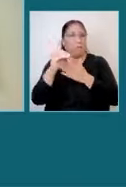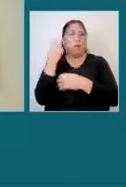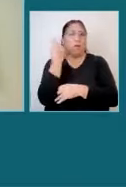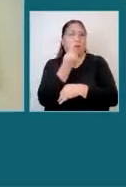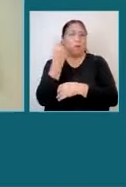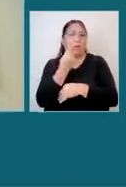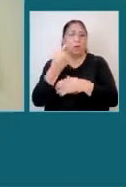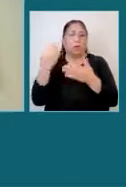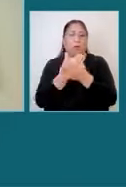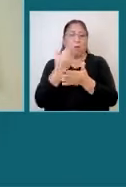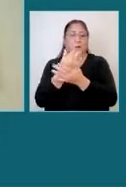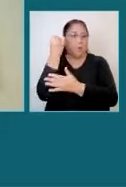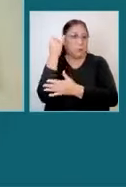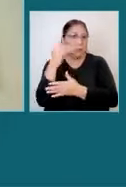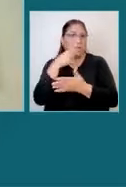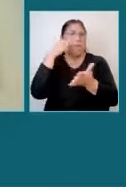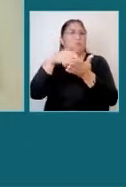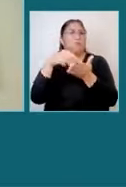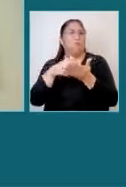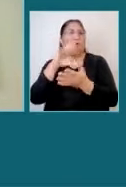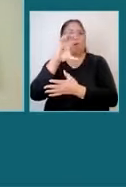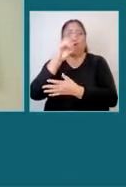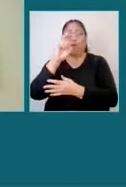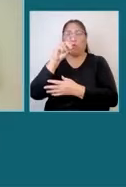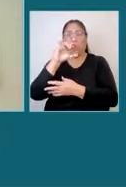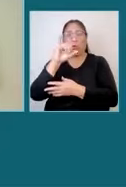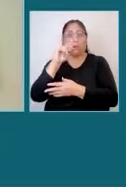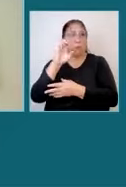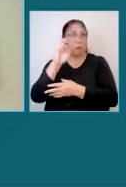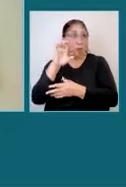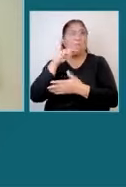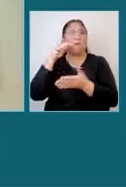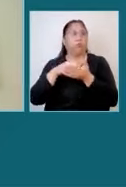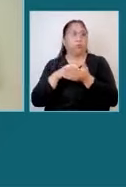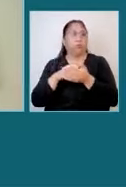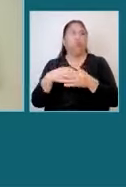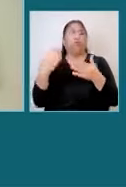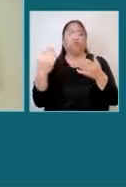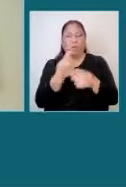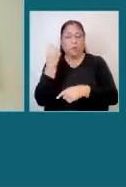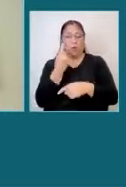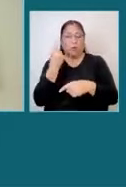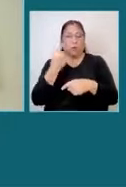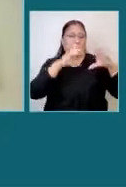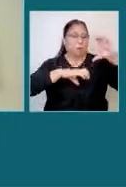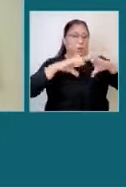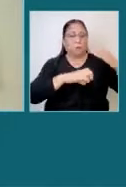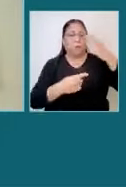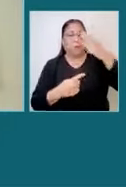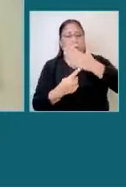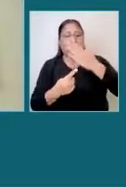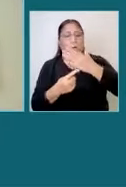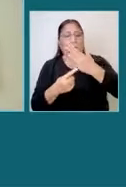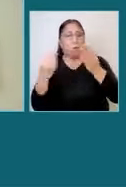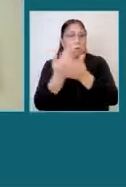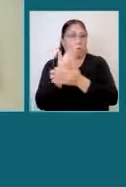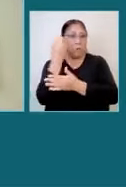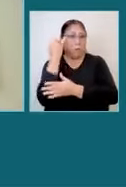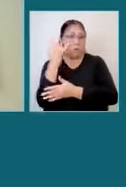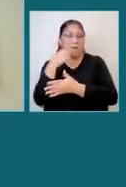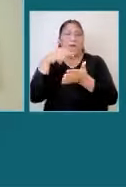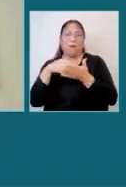Innovación, organizada por el CONCITEC, el Consejo Nacional de Ciencia, Tecnología e Innovación. Este es un encuentro